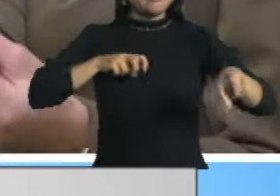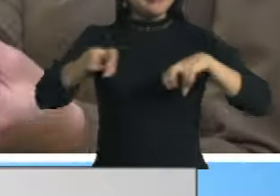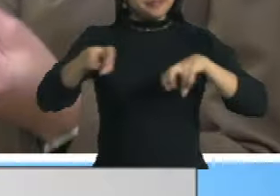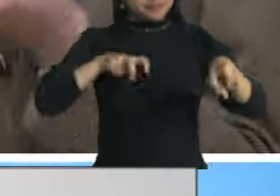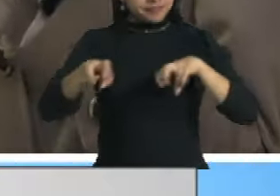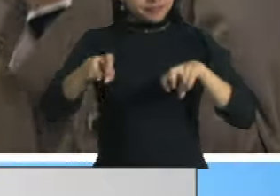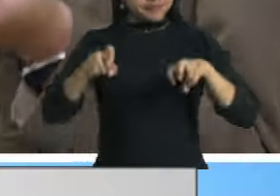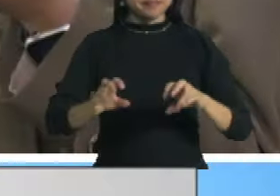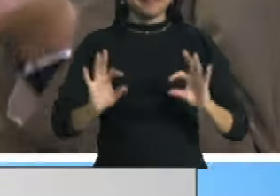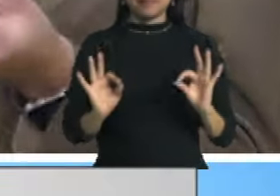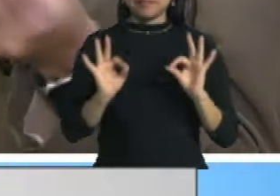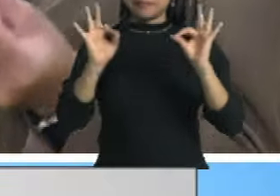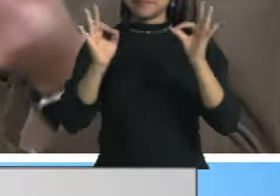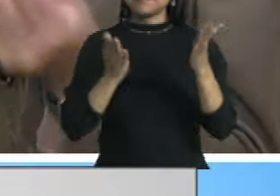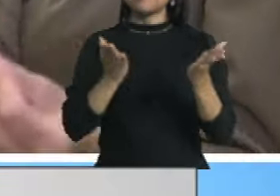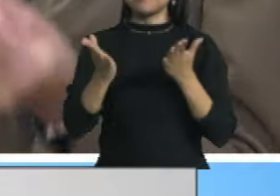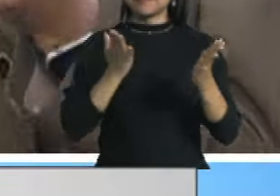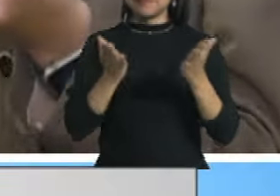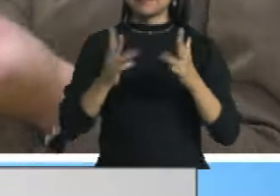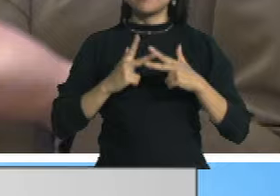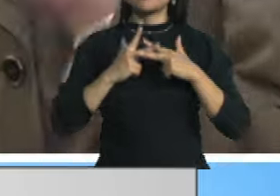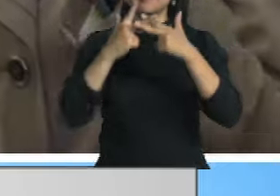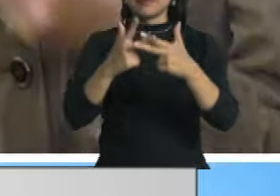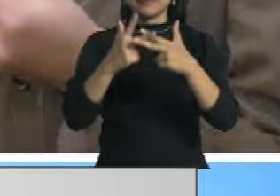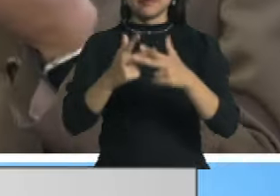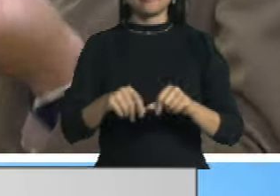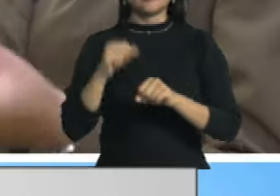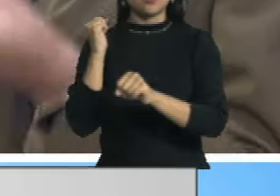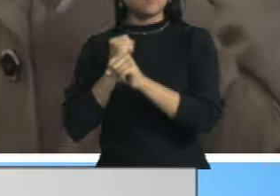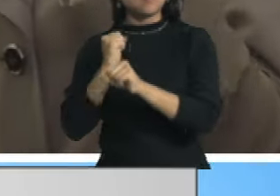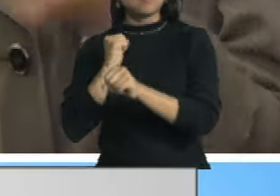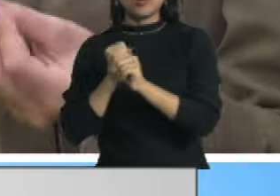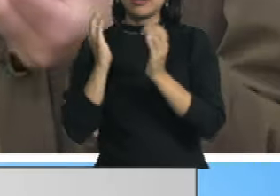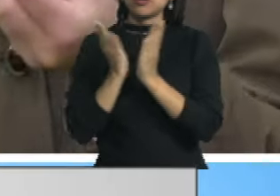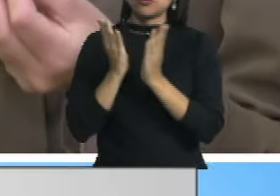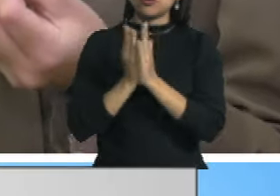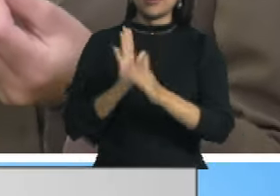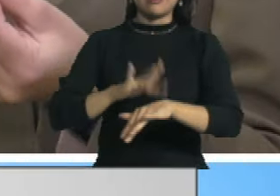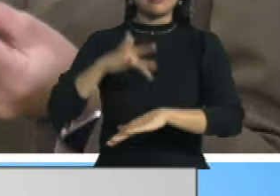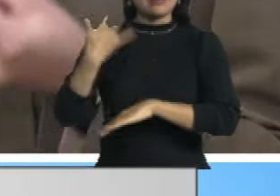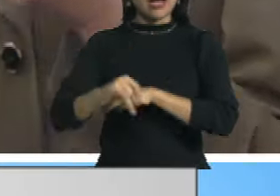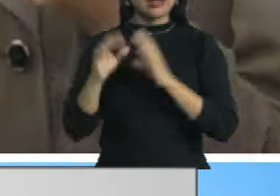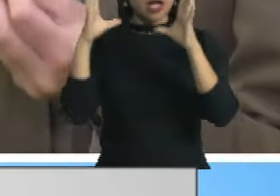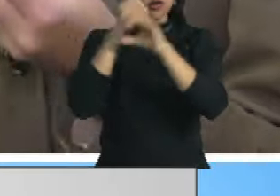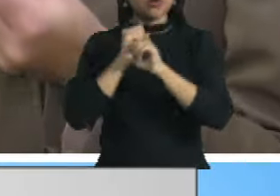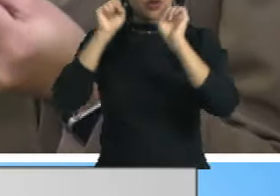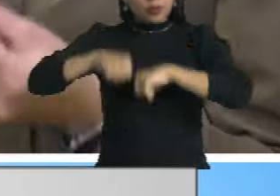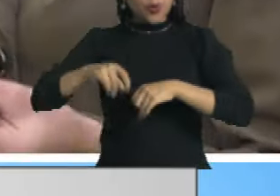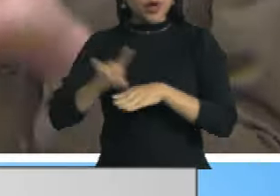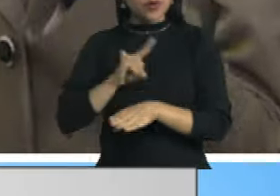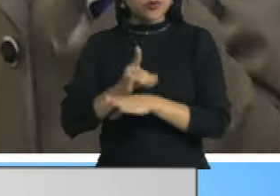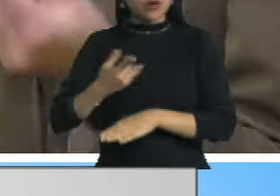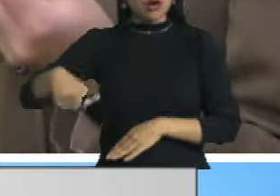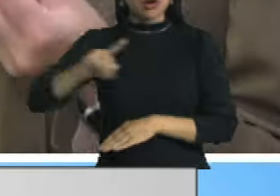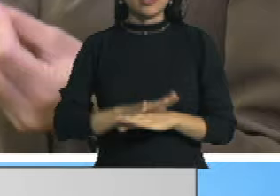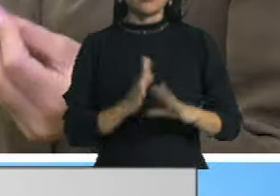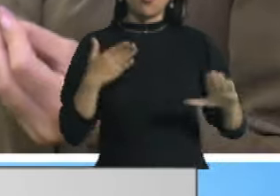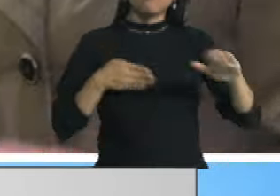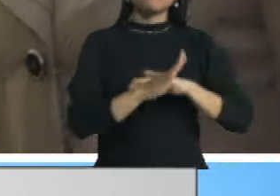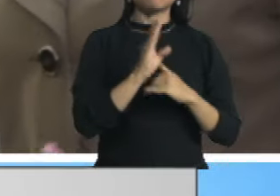movilidad, por ejemplo, prestar un servicio de movilidad a aquellas personas que trabajan o estudian a altas horas de la noche. También implica tener